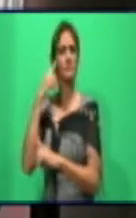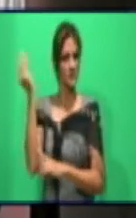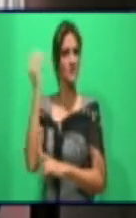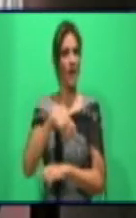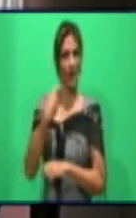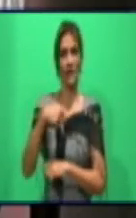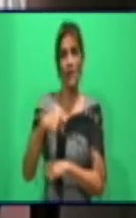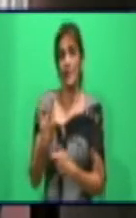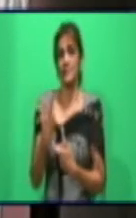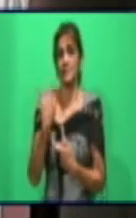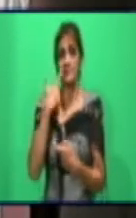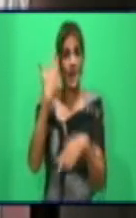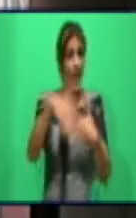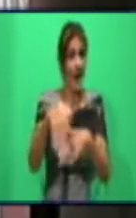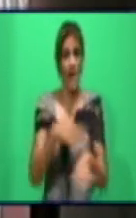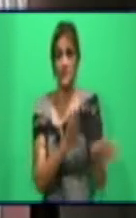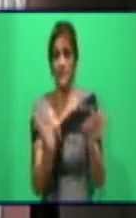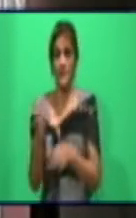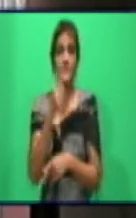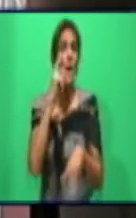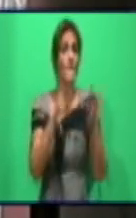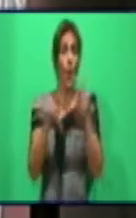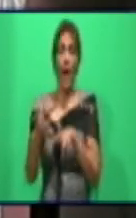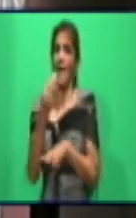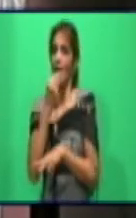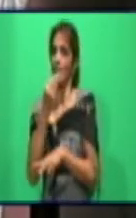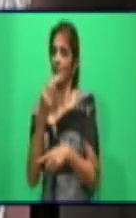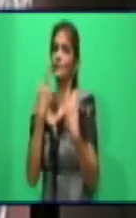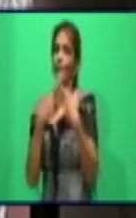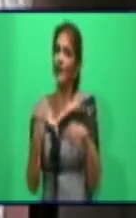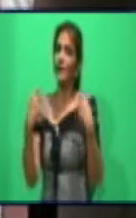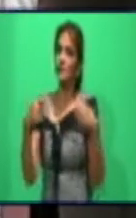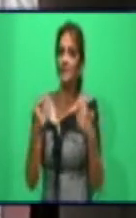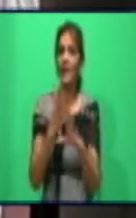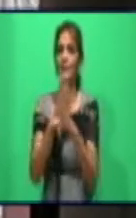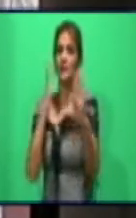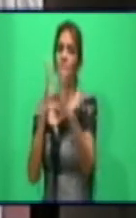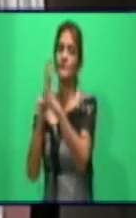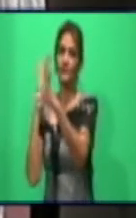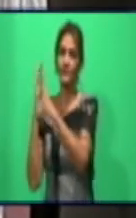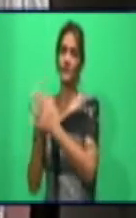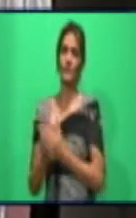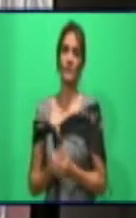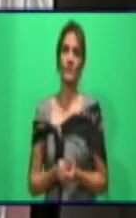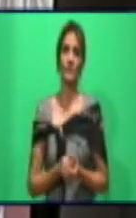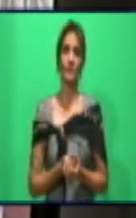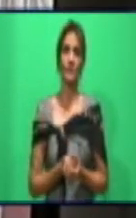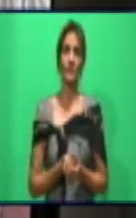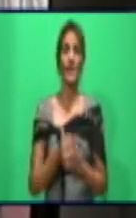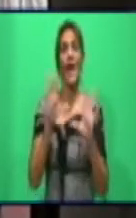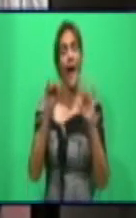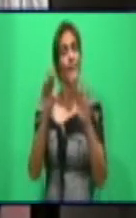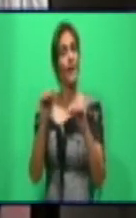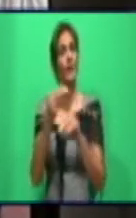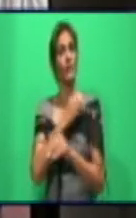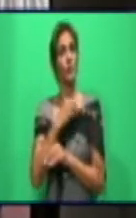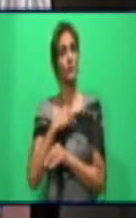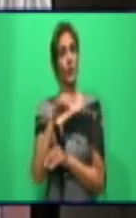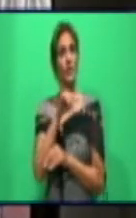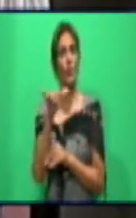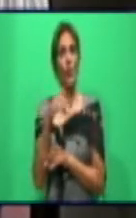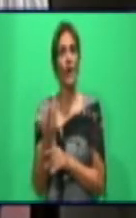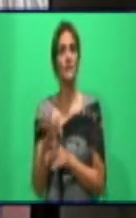social además se hablaba kenia también introducidas de un nueve de uno de un unos casos que estamos teniendo en